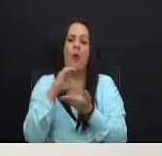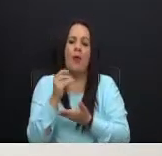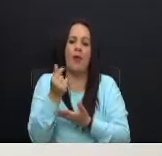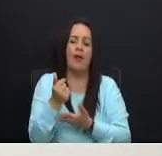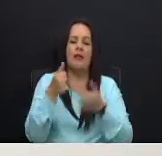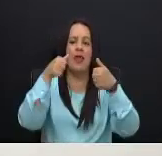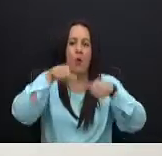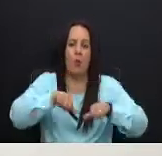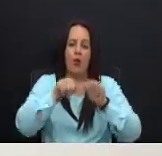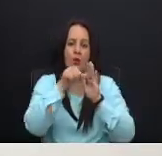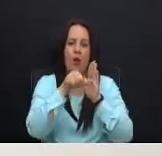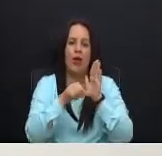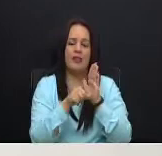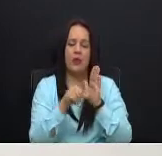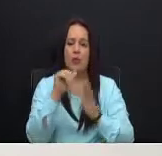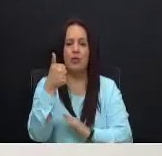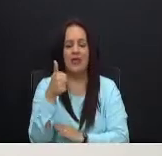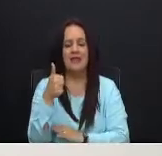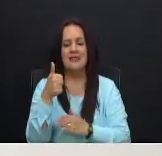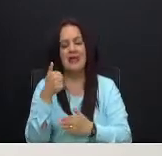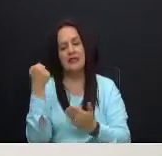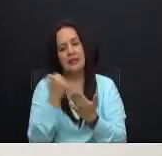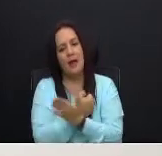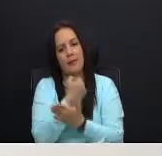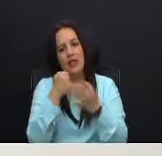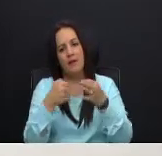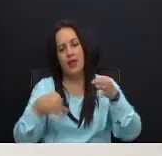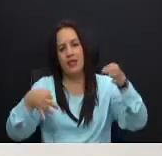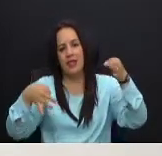decreto. Señor Ministro Morales.